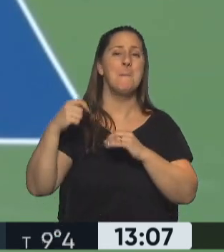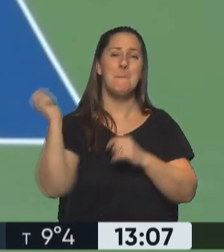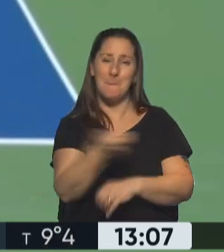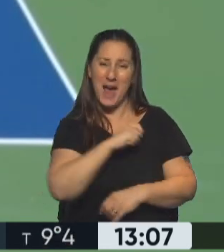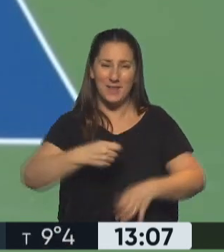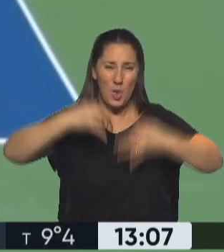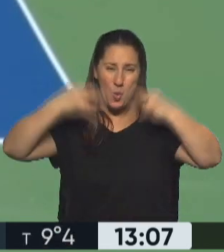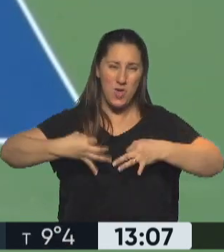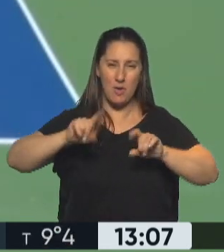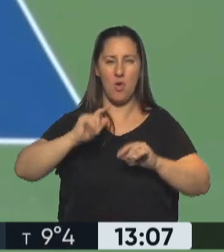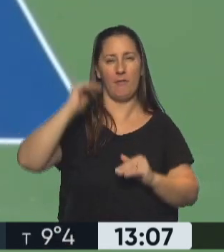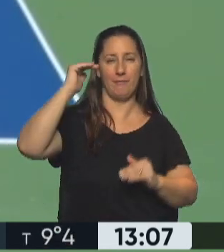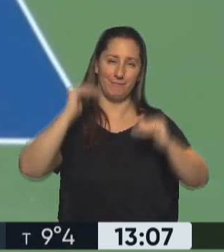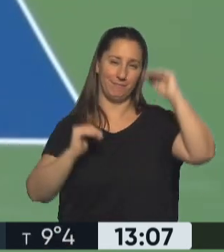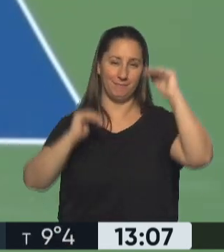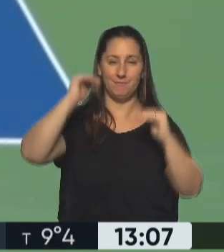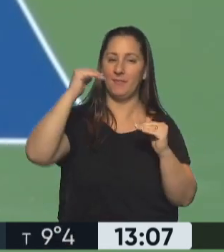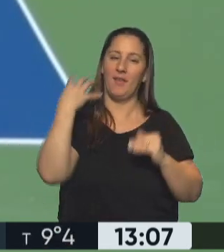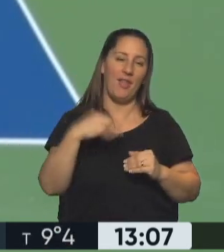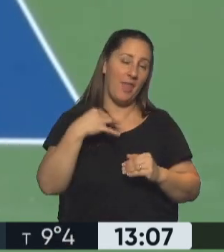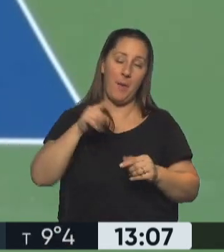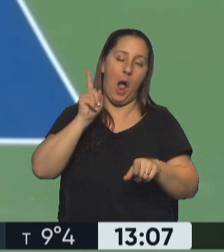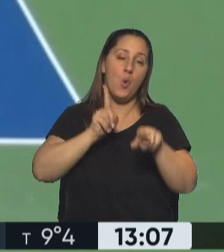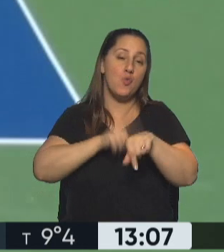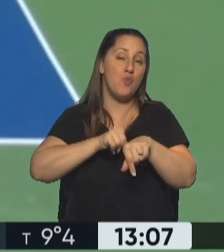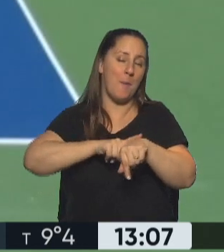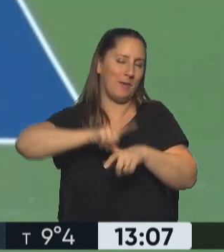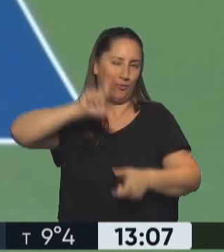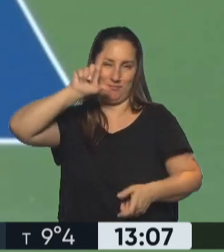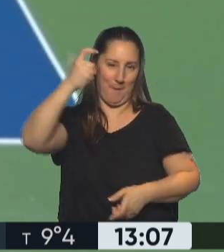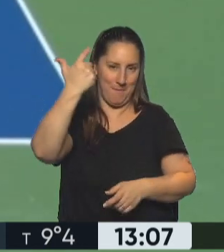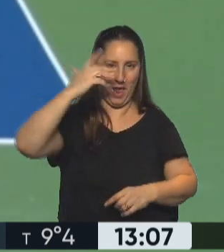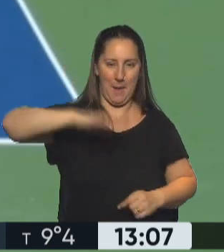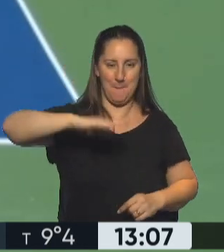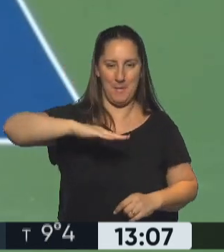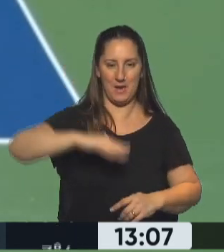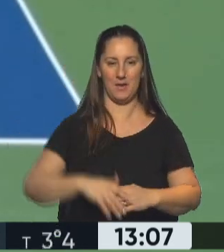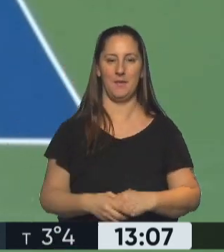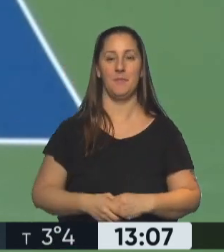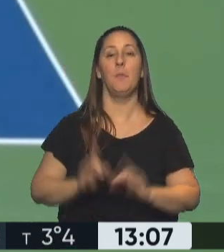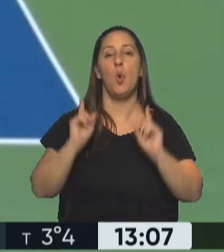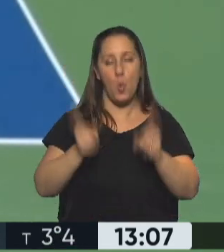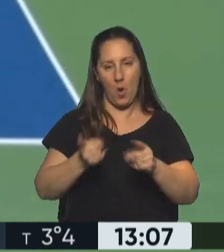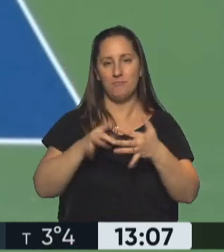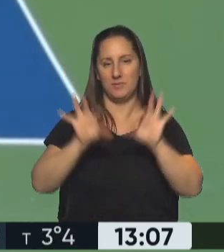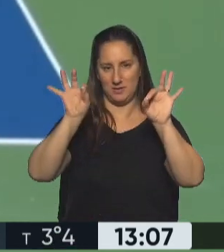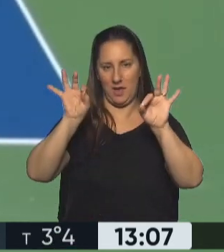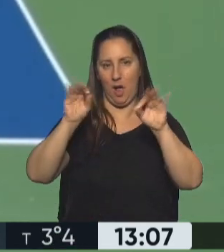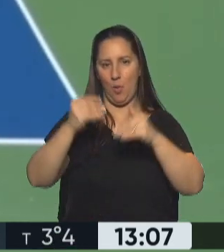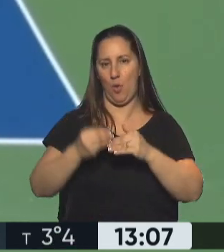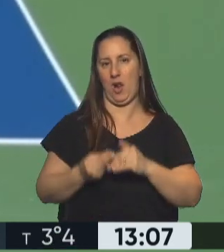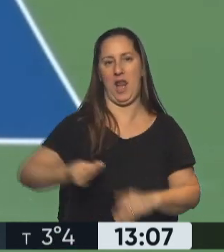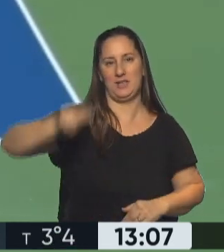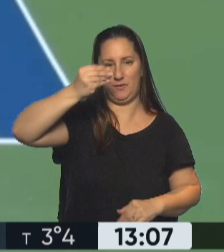sigue con los altibajos. Va a tener que hacer un clic en algún momento el peque Schwarman, pero bueno, por lo menos pasó de ronda.